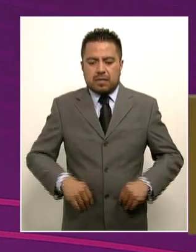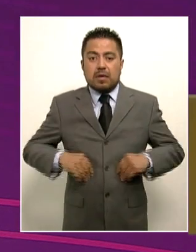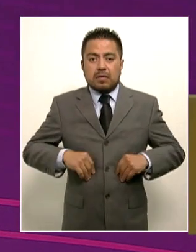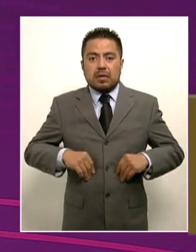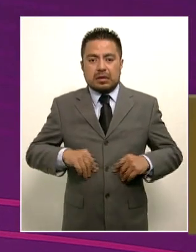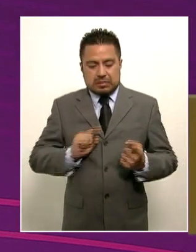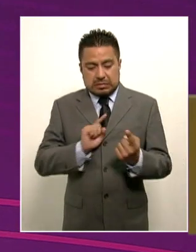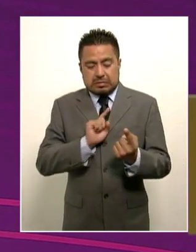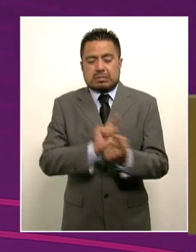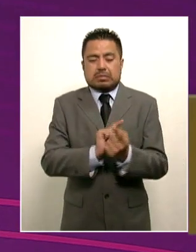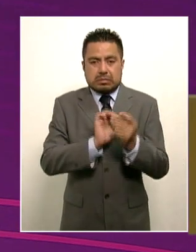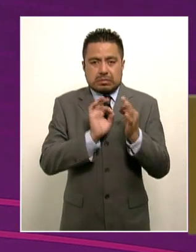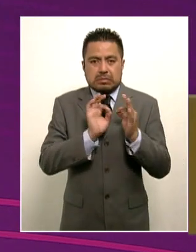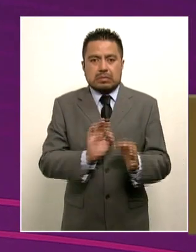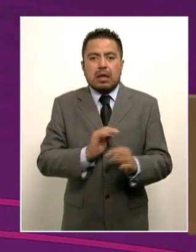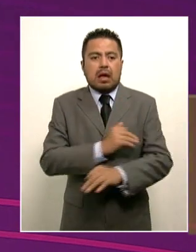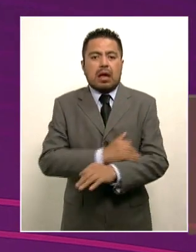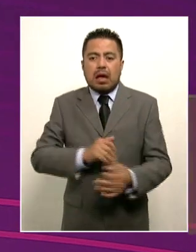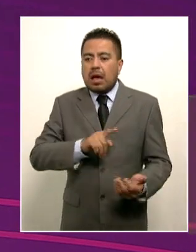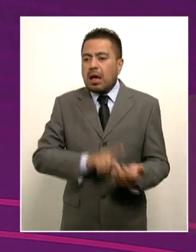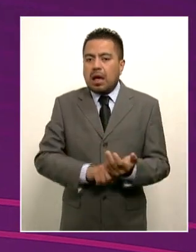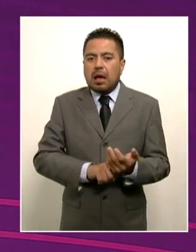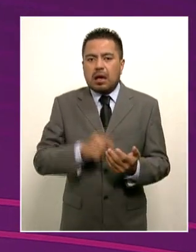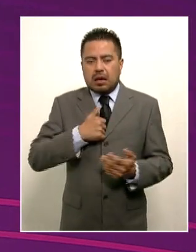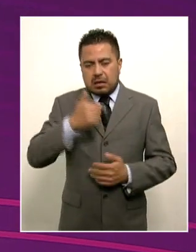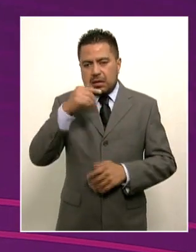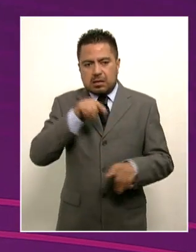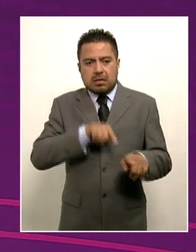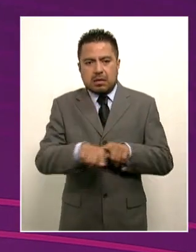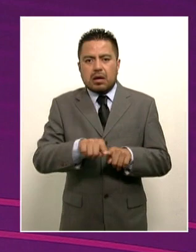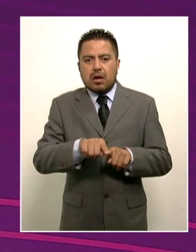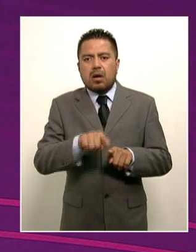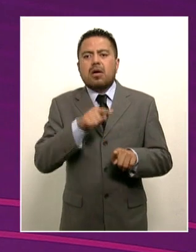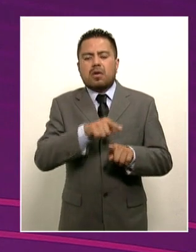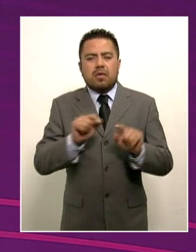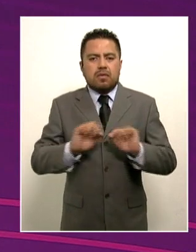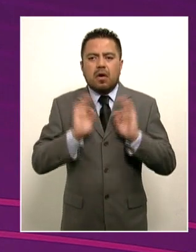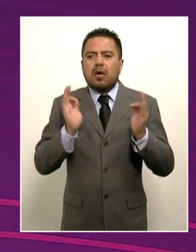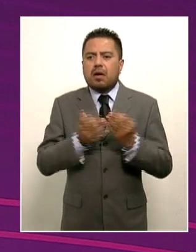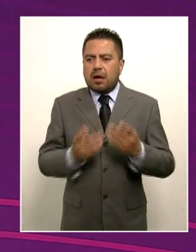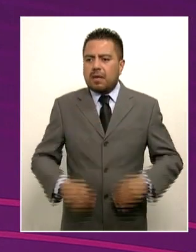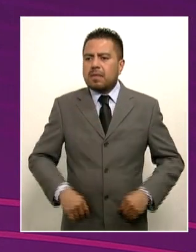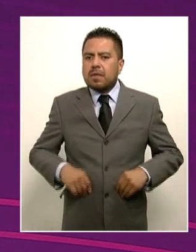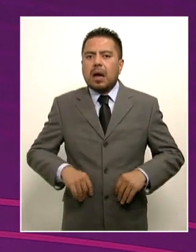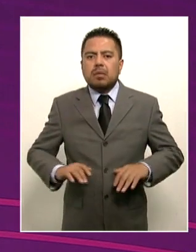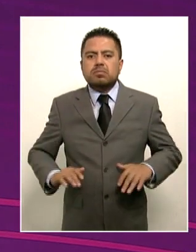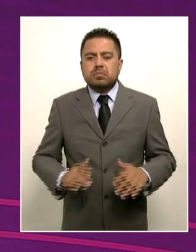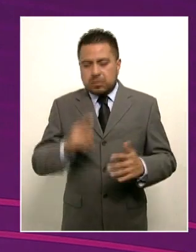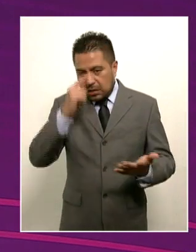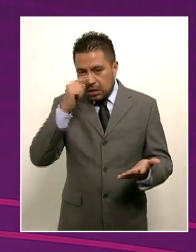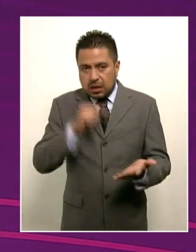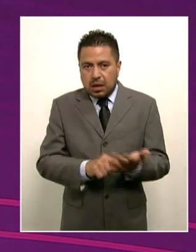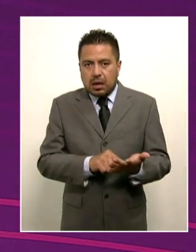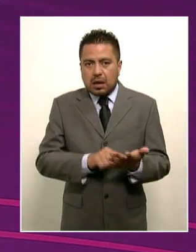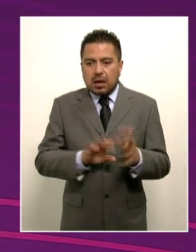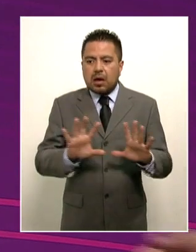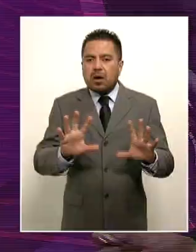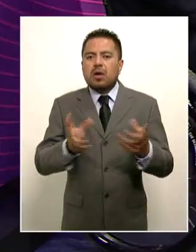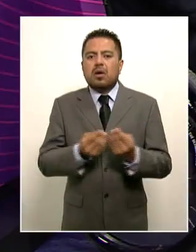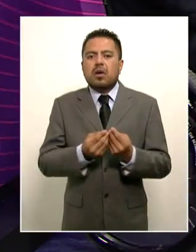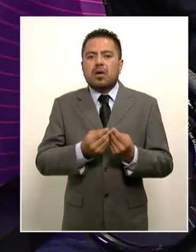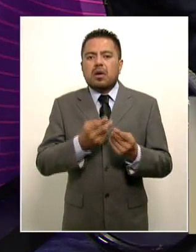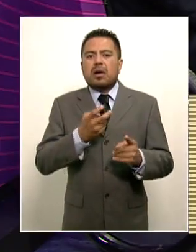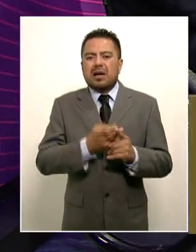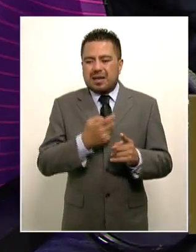forma directa hacia con un familiar que es, llámese mi hermano, que es un gran formador de vida, que creo que parte, ahorita